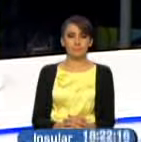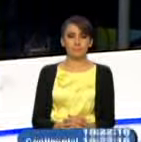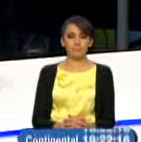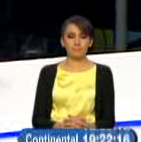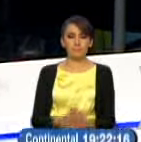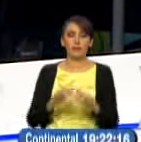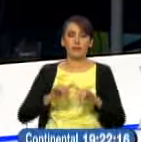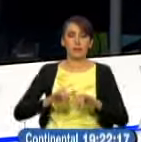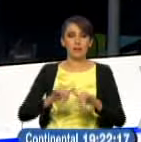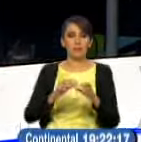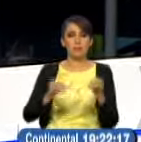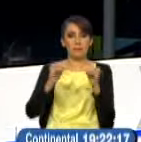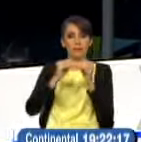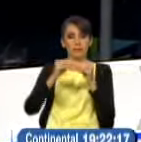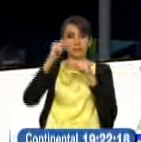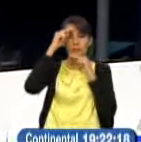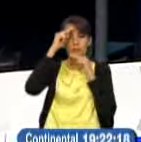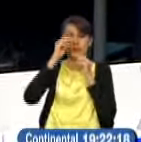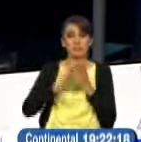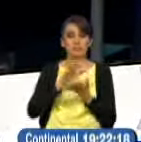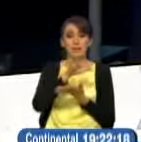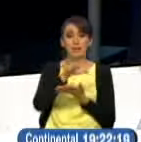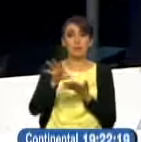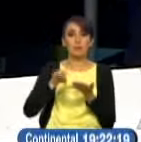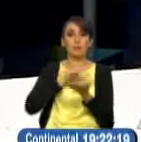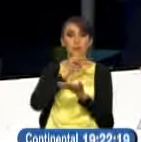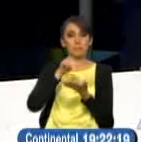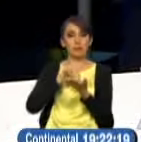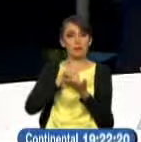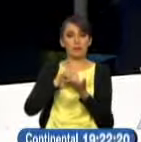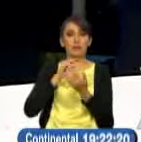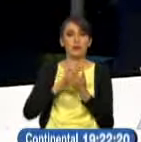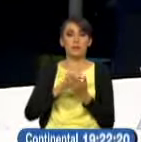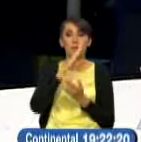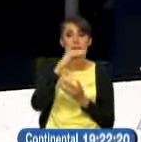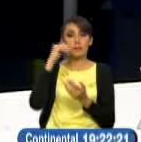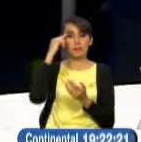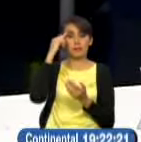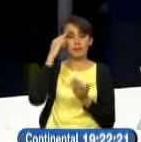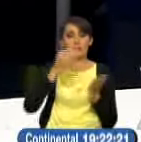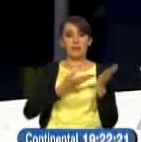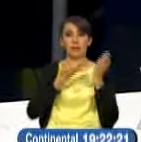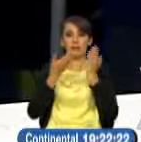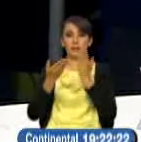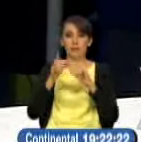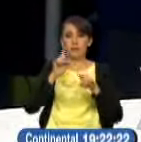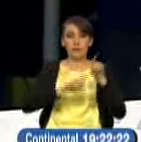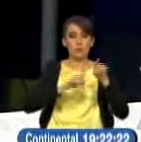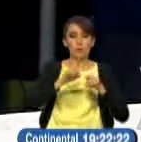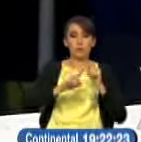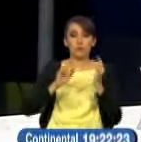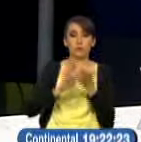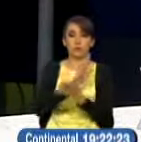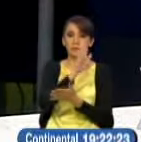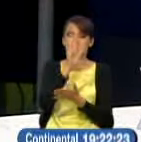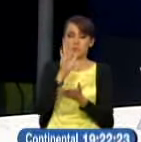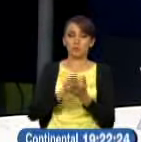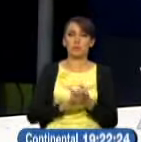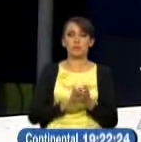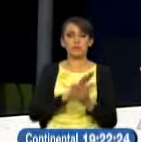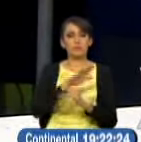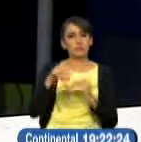Estamos de regreso con más noticias. En la provincia de Manabí, el jefe de Estado, Rafael Correa, entregó a la ciudadanía varias infraestructuras educativas, todas